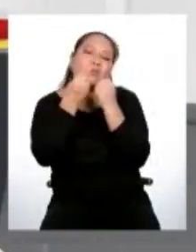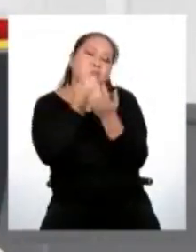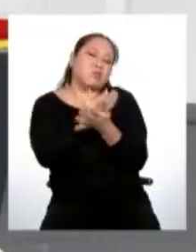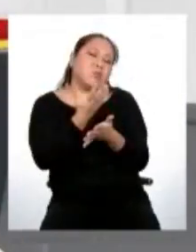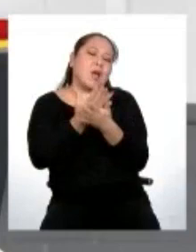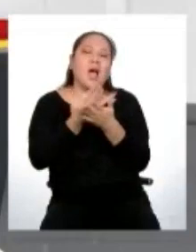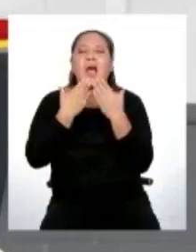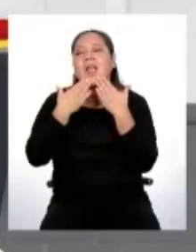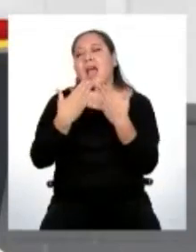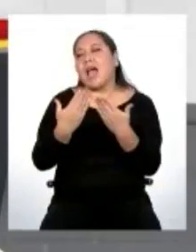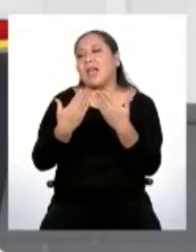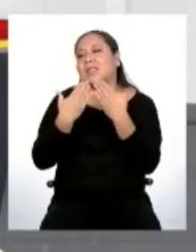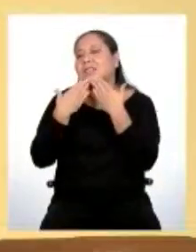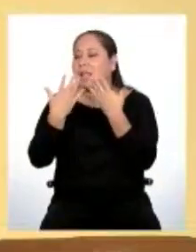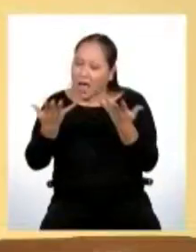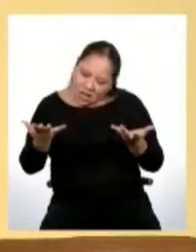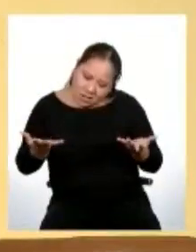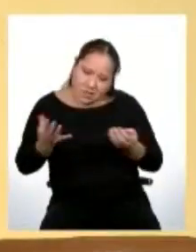Gracias, muchas gracias.